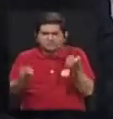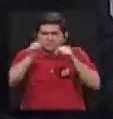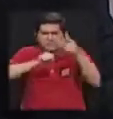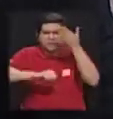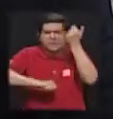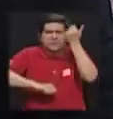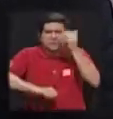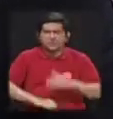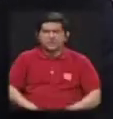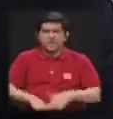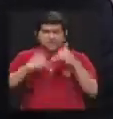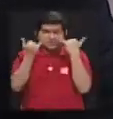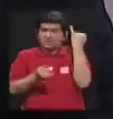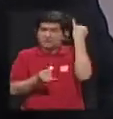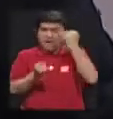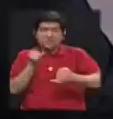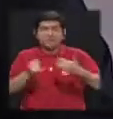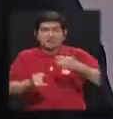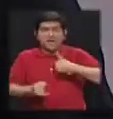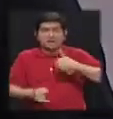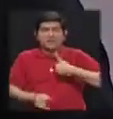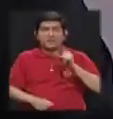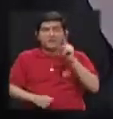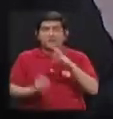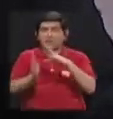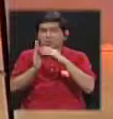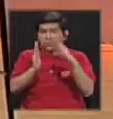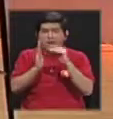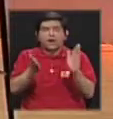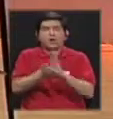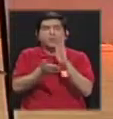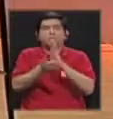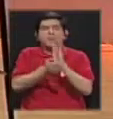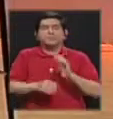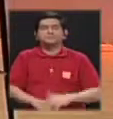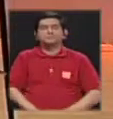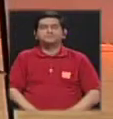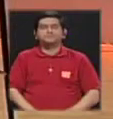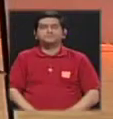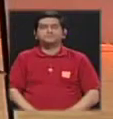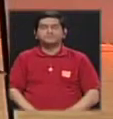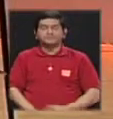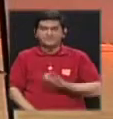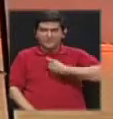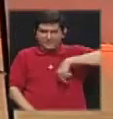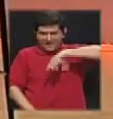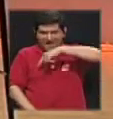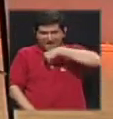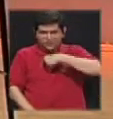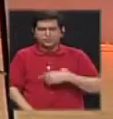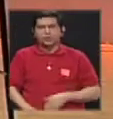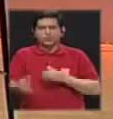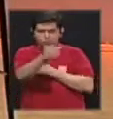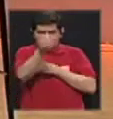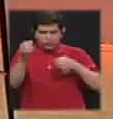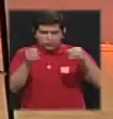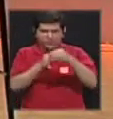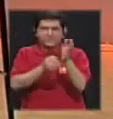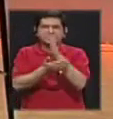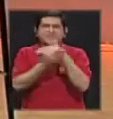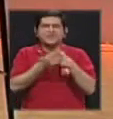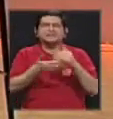y si ya finalmente pudo obtener una copia de ese documento? Bueno, vamos a ver. A nosotros, a nuestro despacho, llegaron